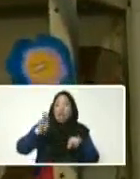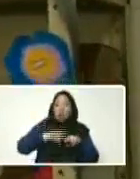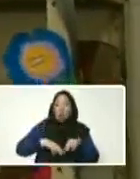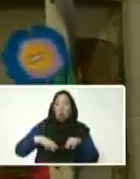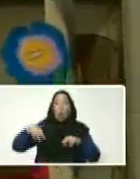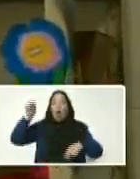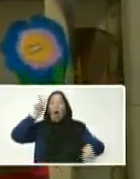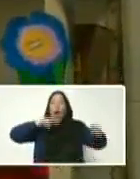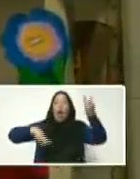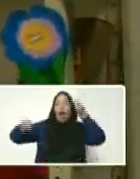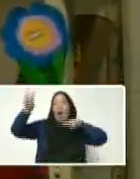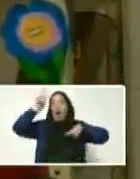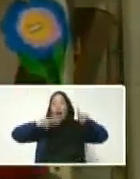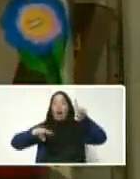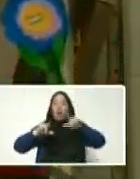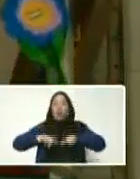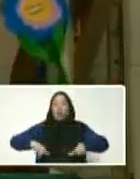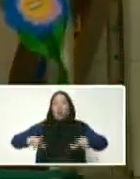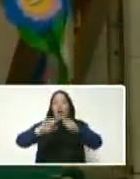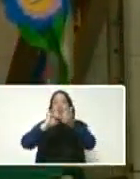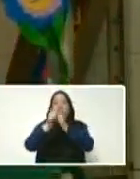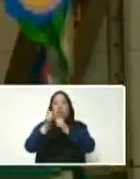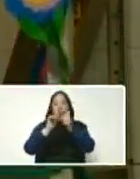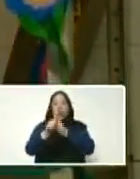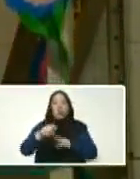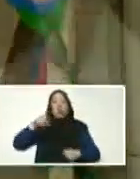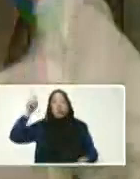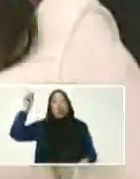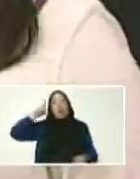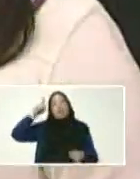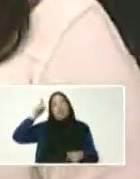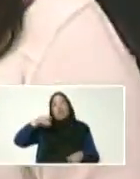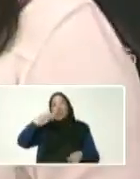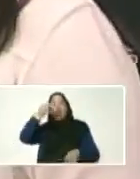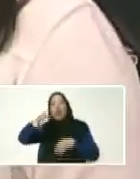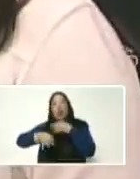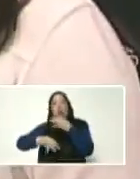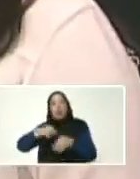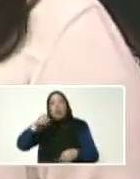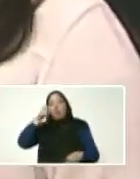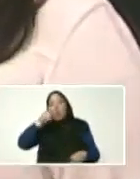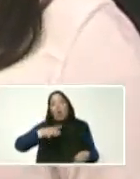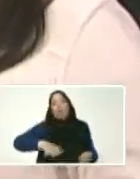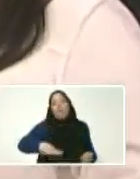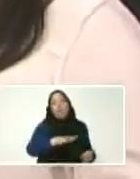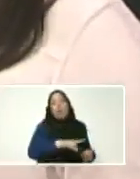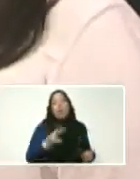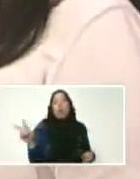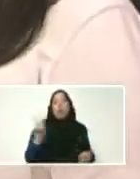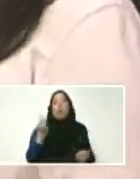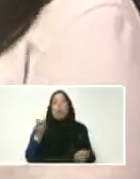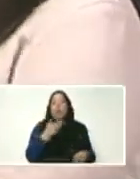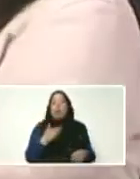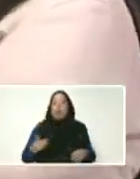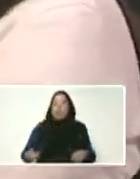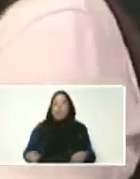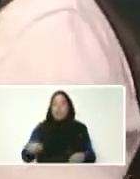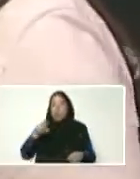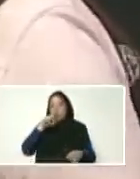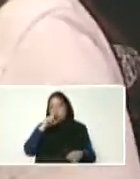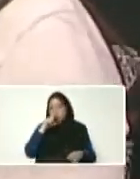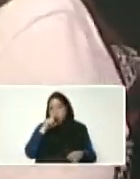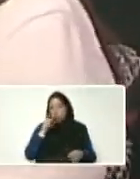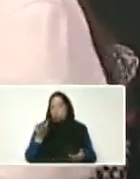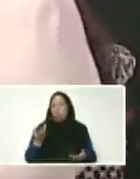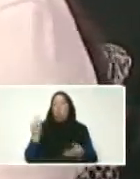la cancha deportiva, todo. Profesora Yoli, explíquele al pueblo de Venezuela y a nuestro presidente todo lo que